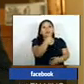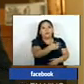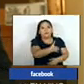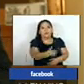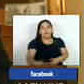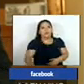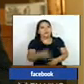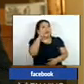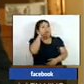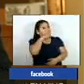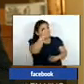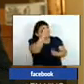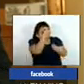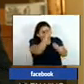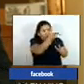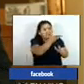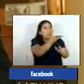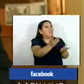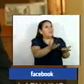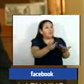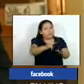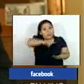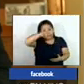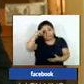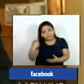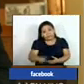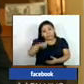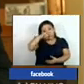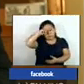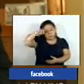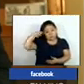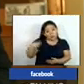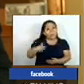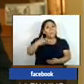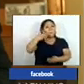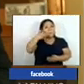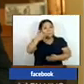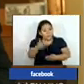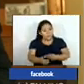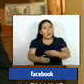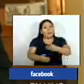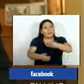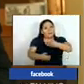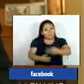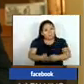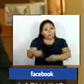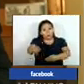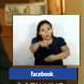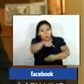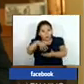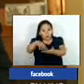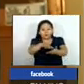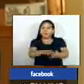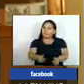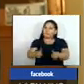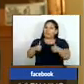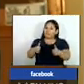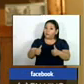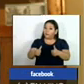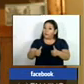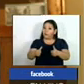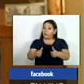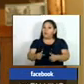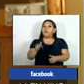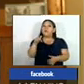presidente Bukele es seguir trabajando arduamente por el bienestar de la población. Ahora